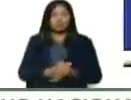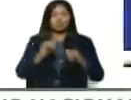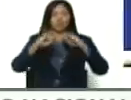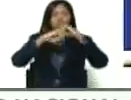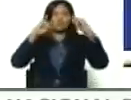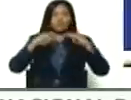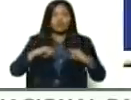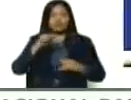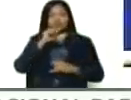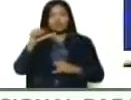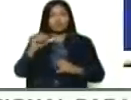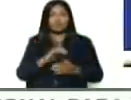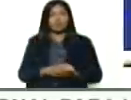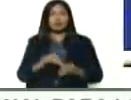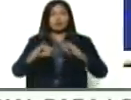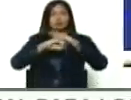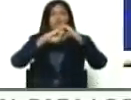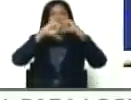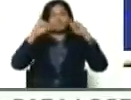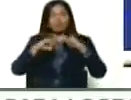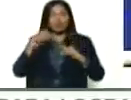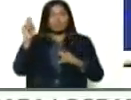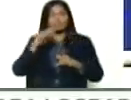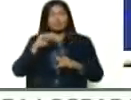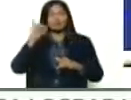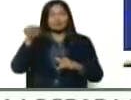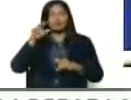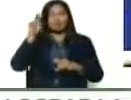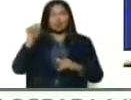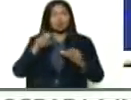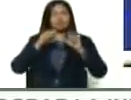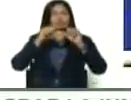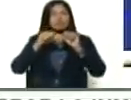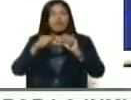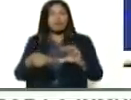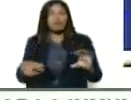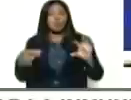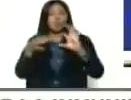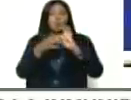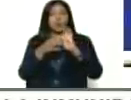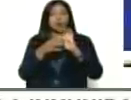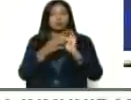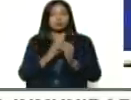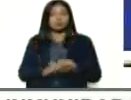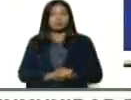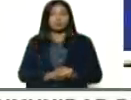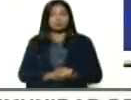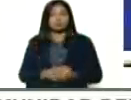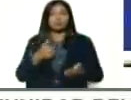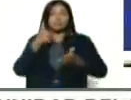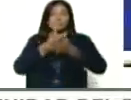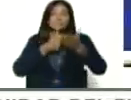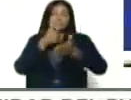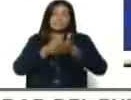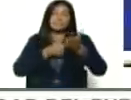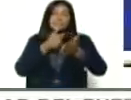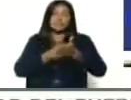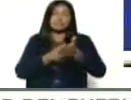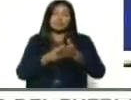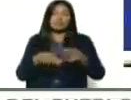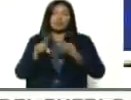semana feliz mes de julio y seguimos unidos en batalla en